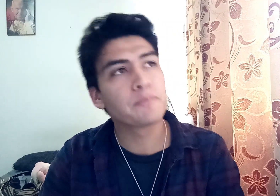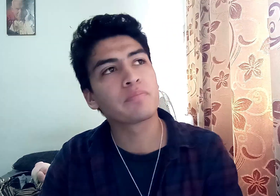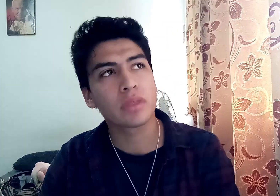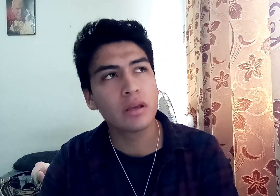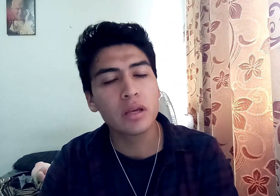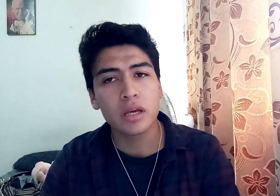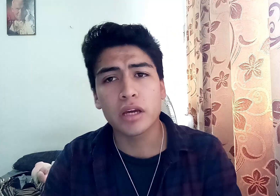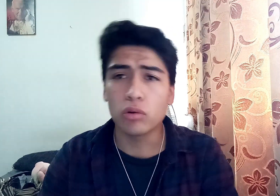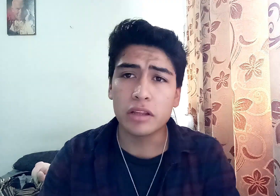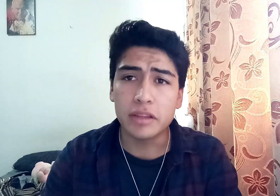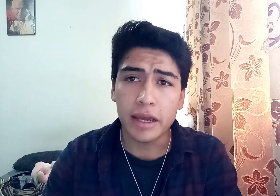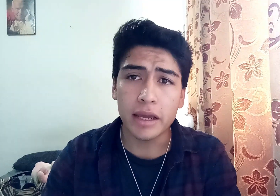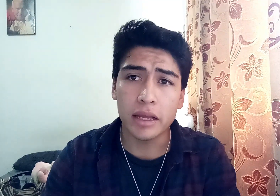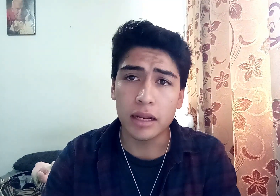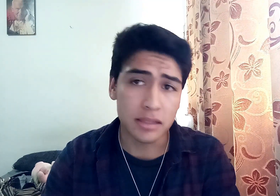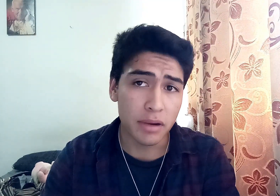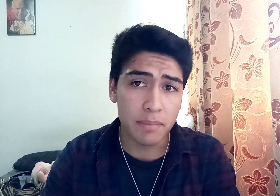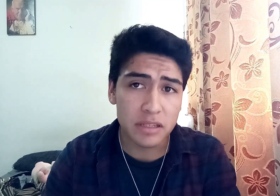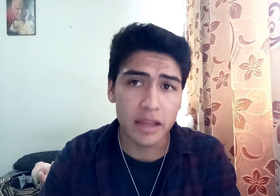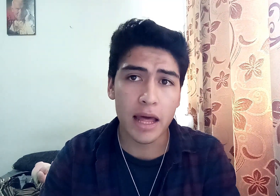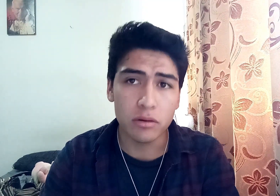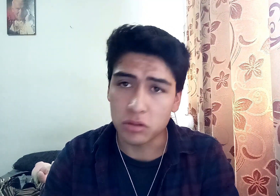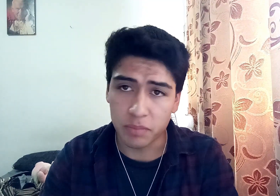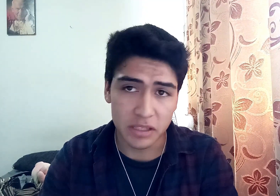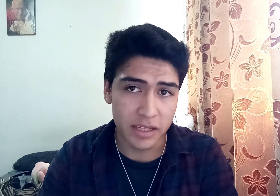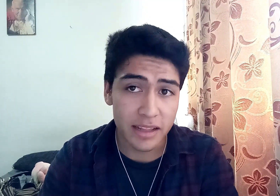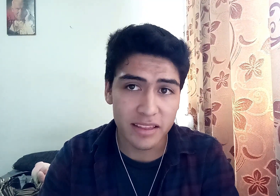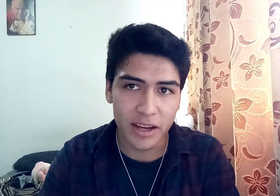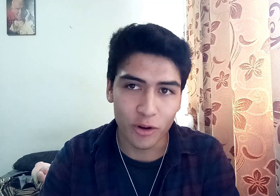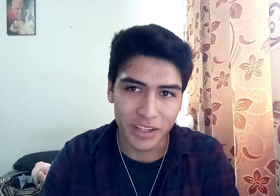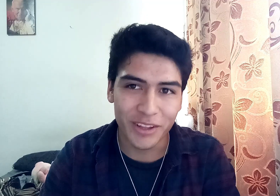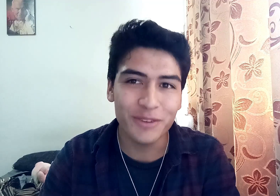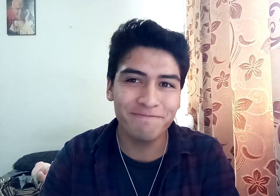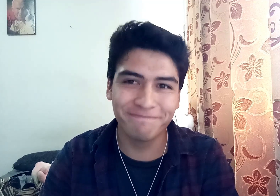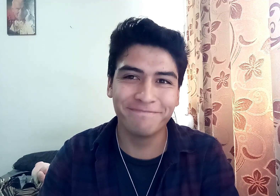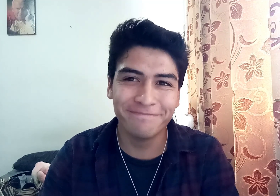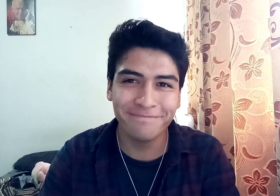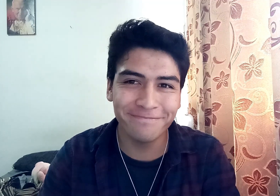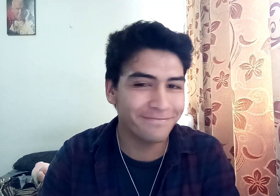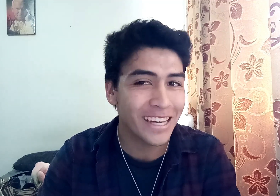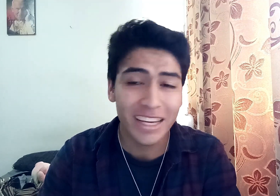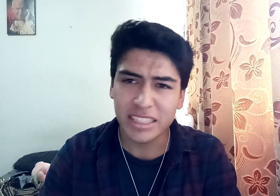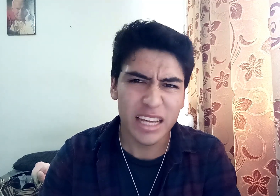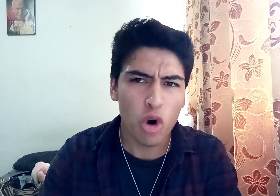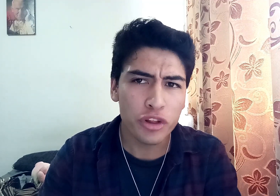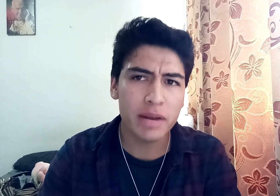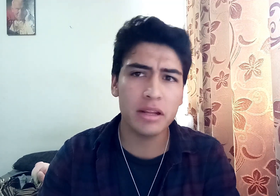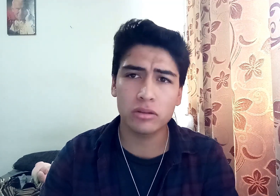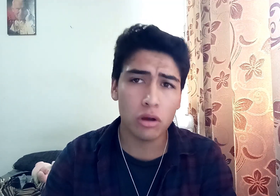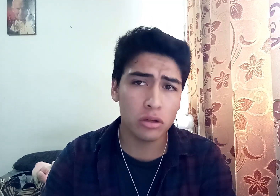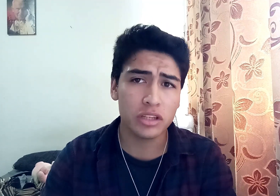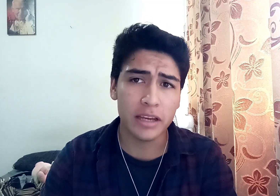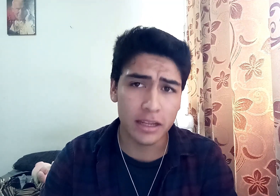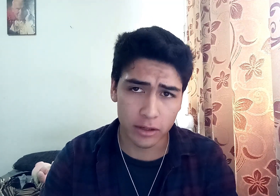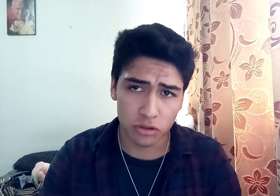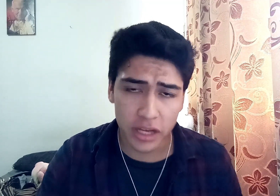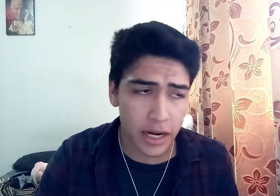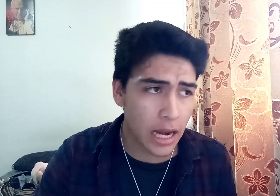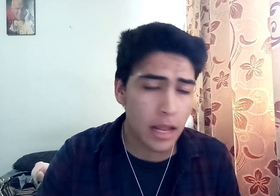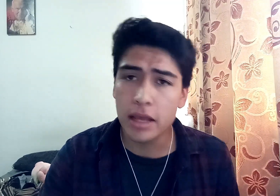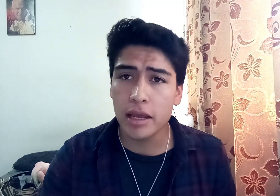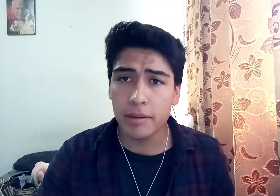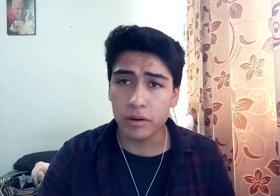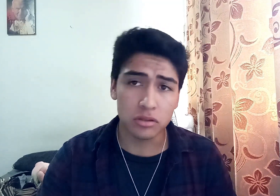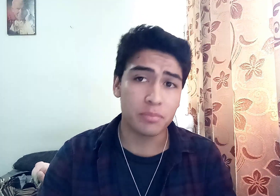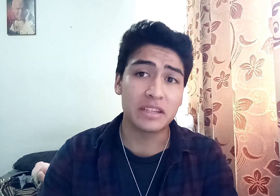referir? Que durante la semana pasada, nuestro presidente jodido, ya odienme todos los que lo sigan a